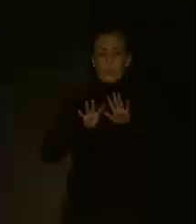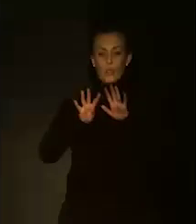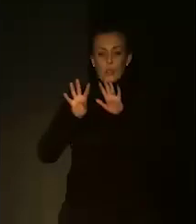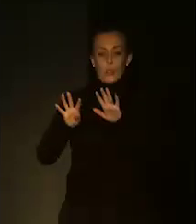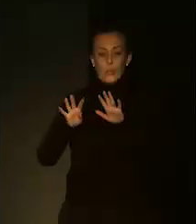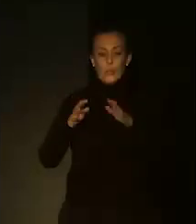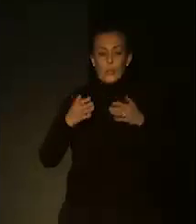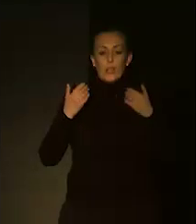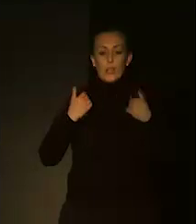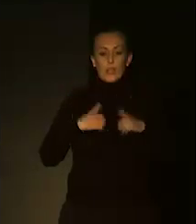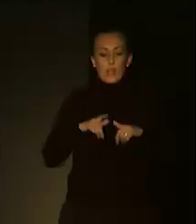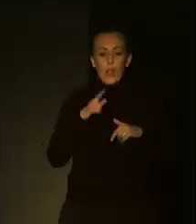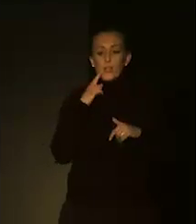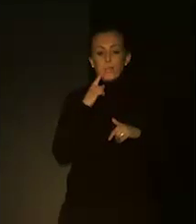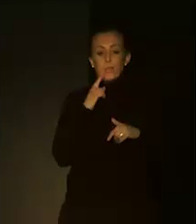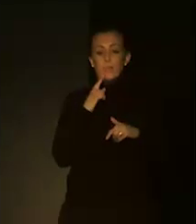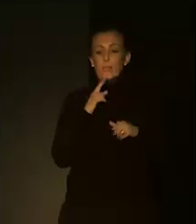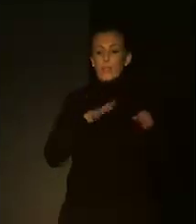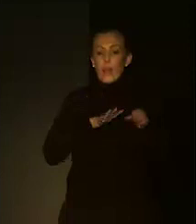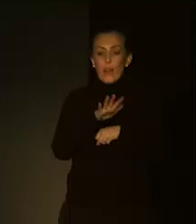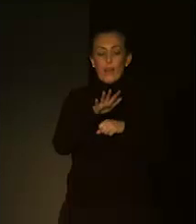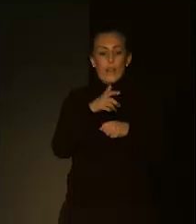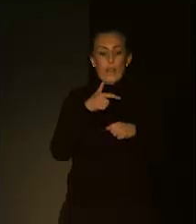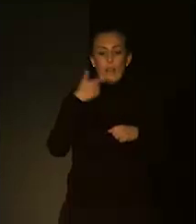ha tenido un impacto importantísimo